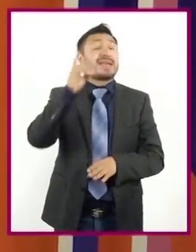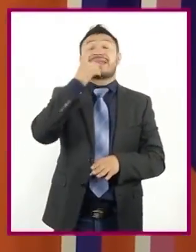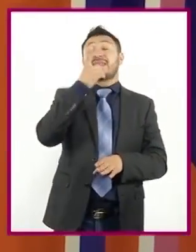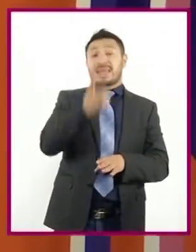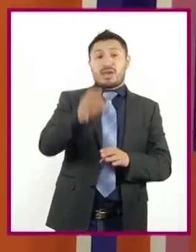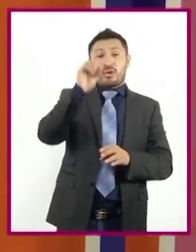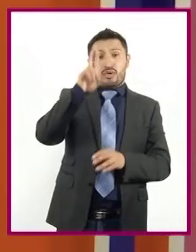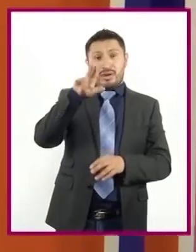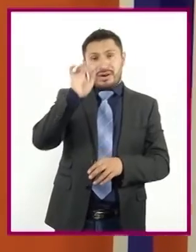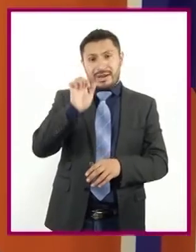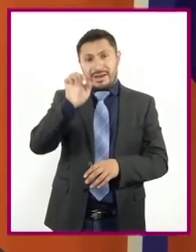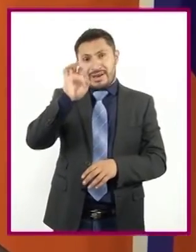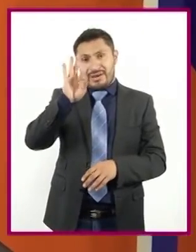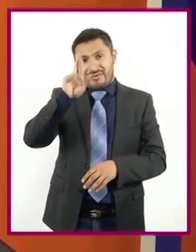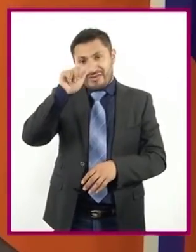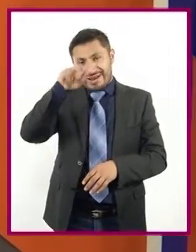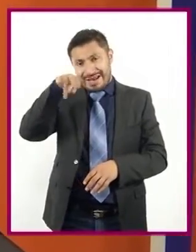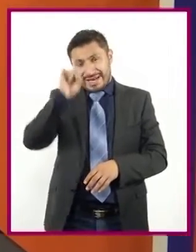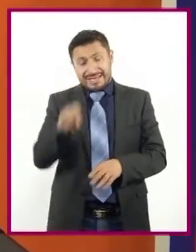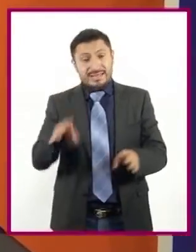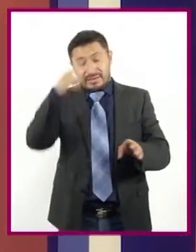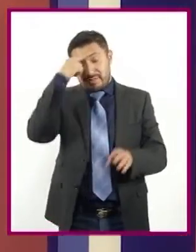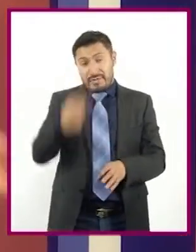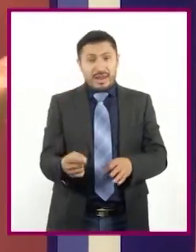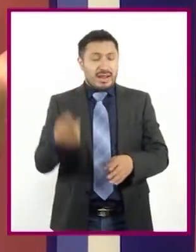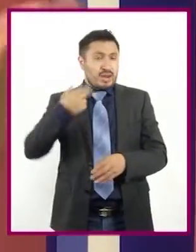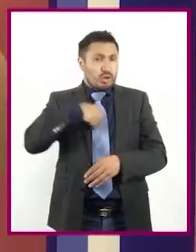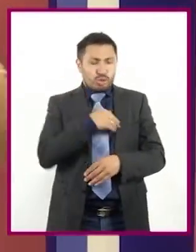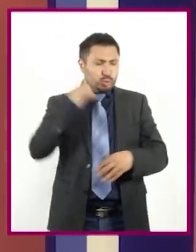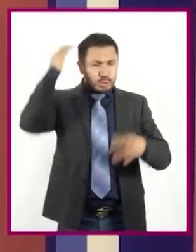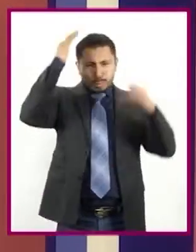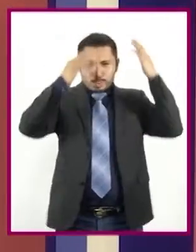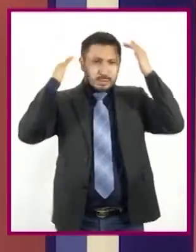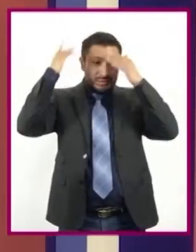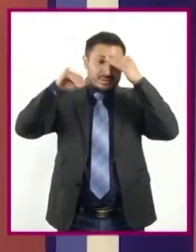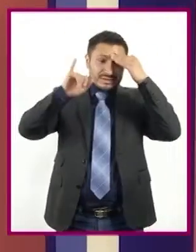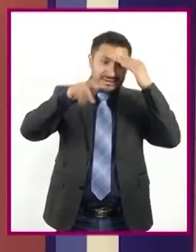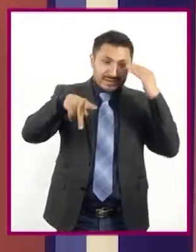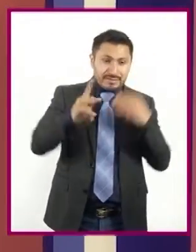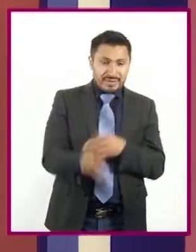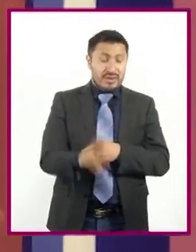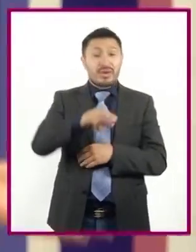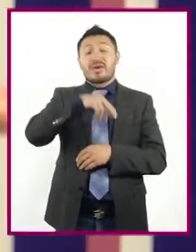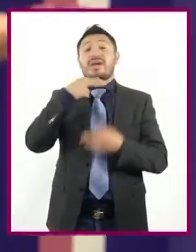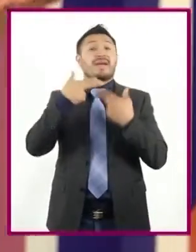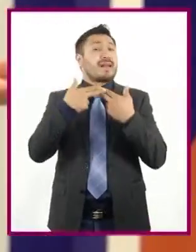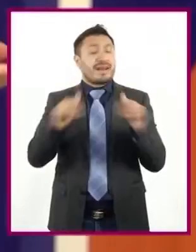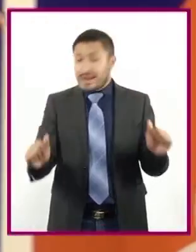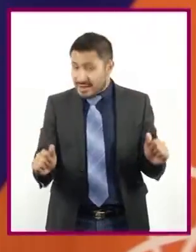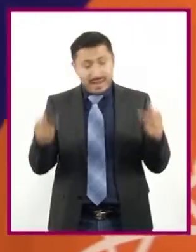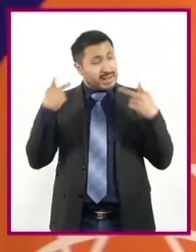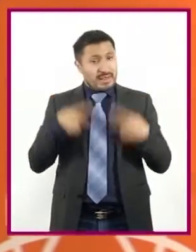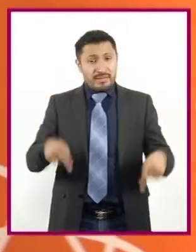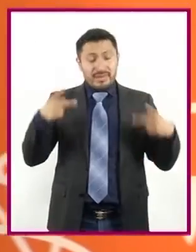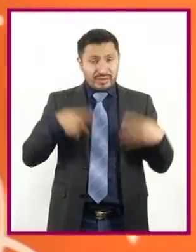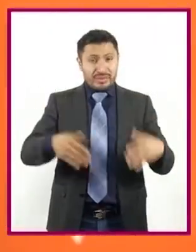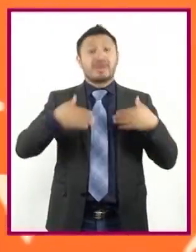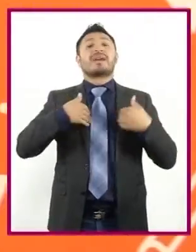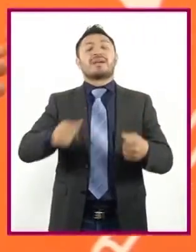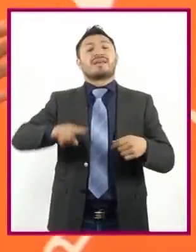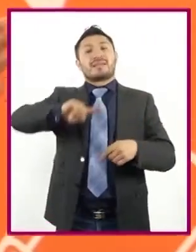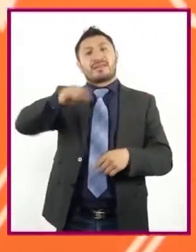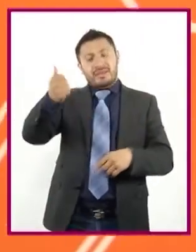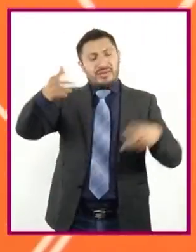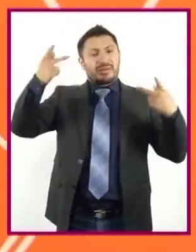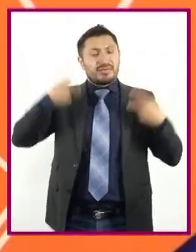nos invite a reflexionar. Claro, pero nadie escarmienta en cabeza ajena. Por ejemplo, esta frase